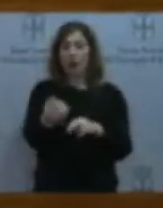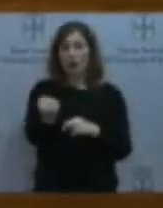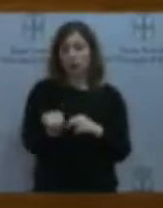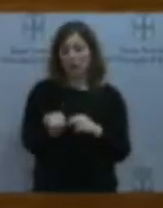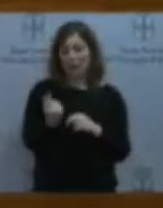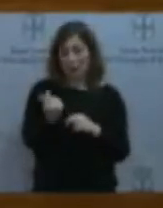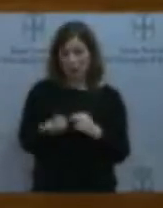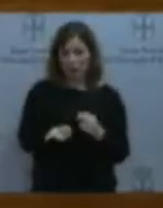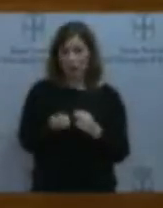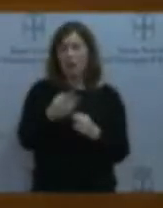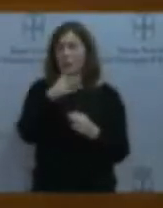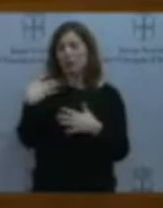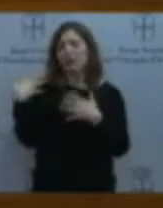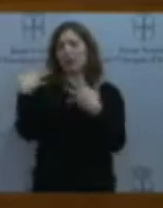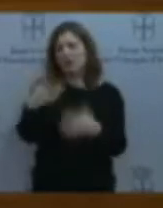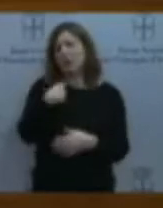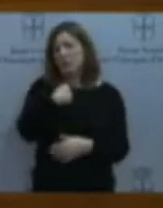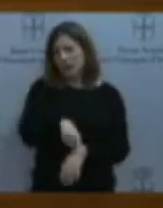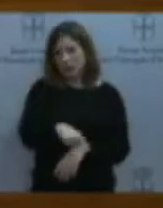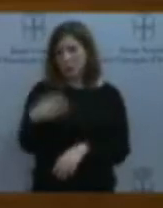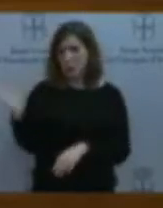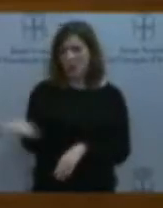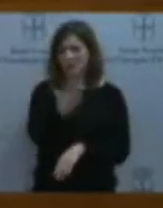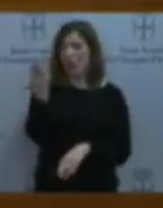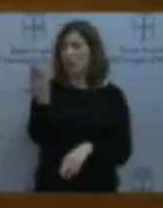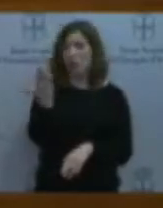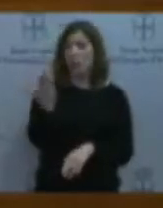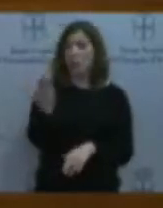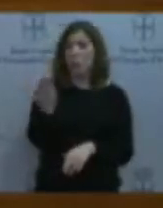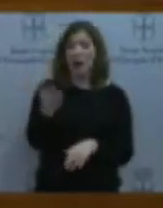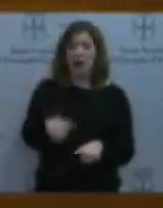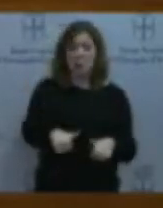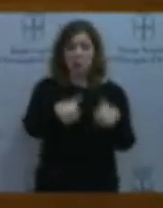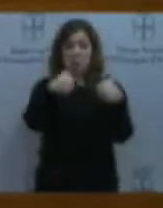perdido 10 años en los cuales ni se ha recuperado la actividad económica ni,